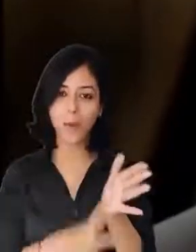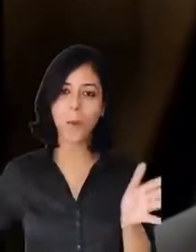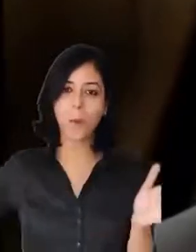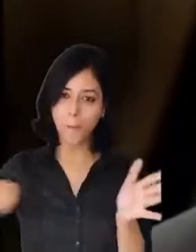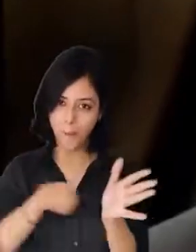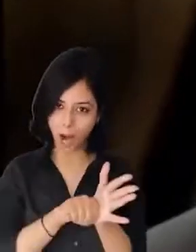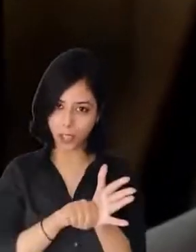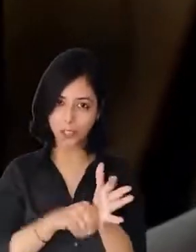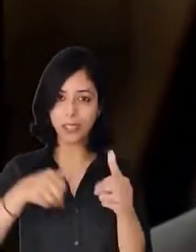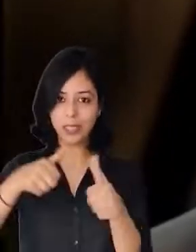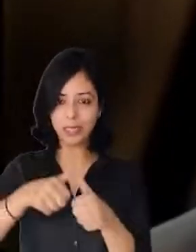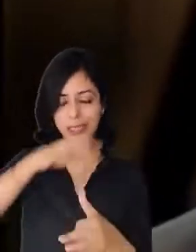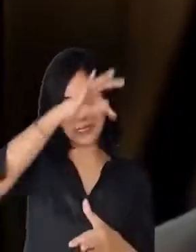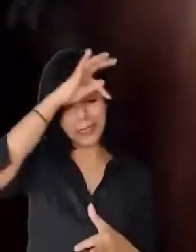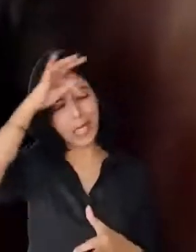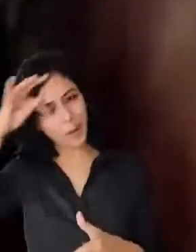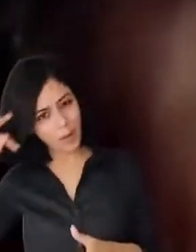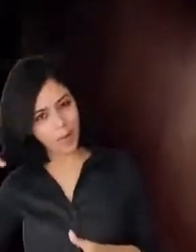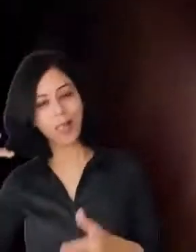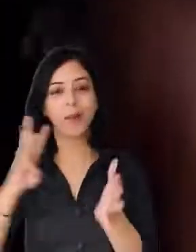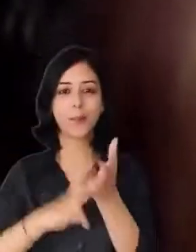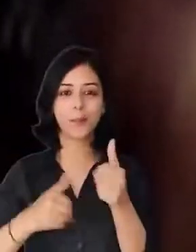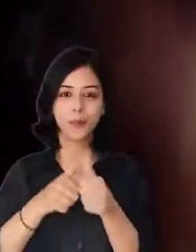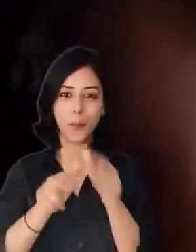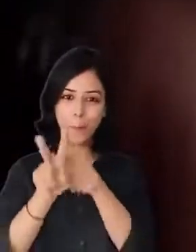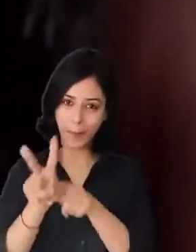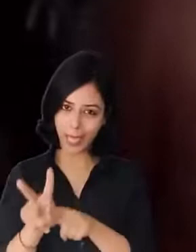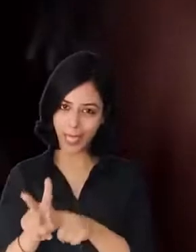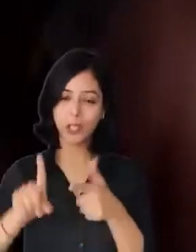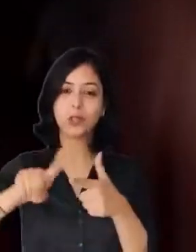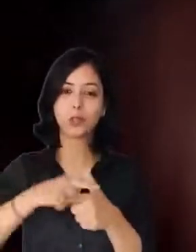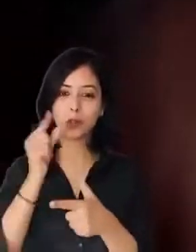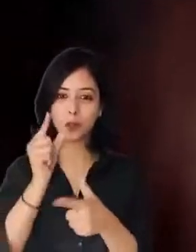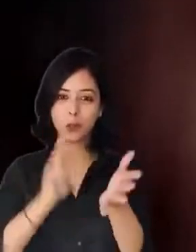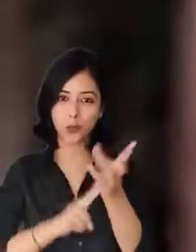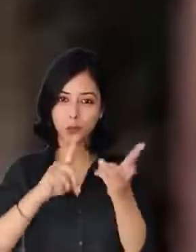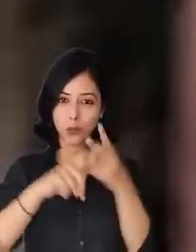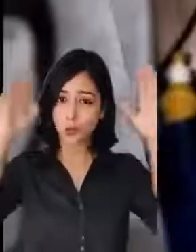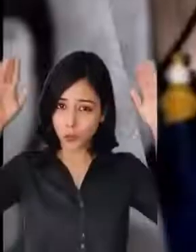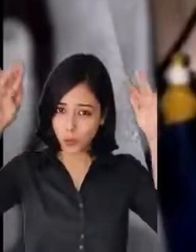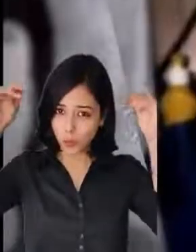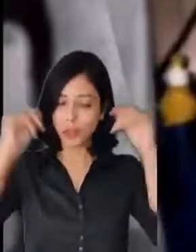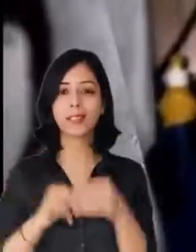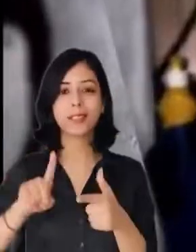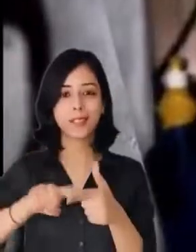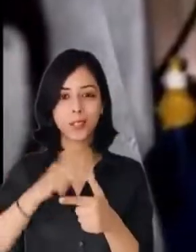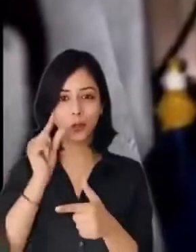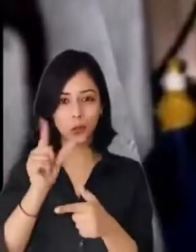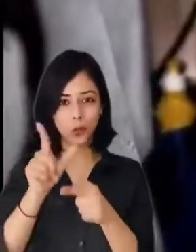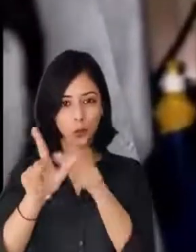una mujer que es madre pueda tomar a la hija de otra mujer, envolverla en una